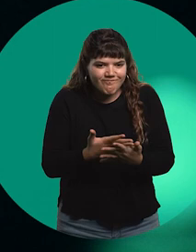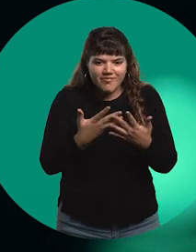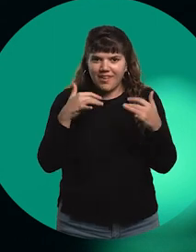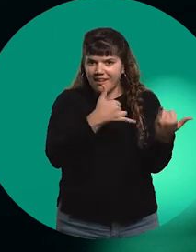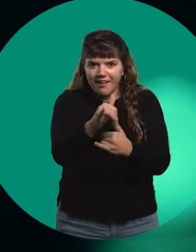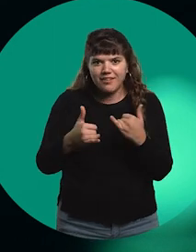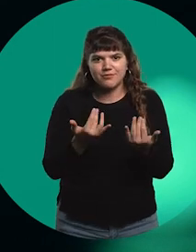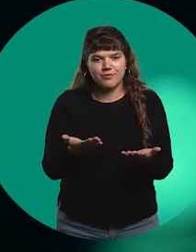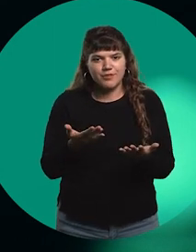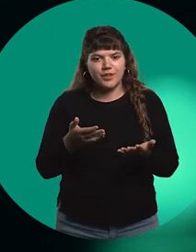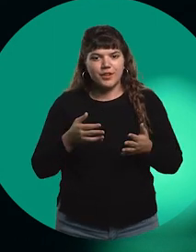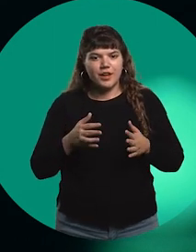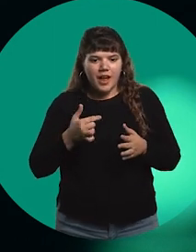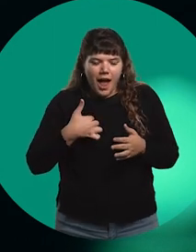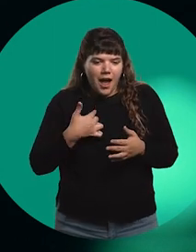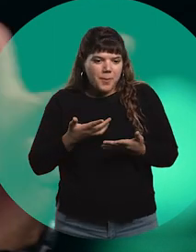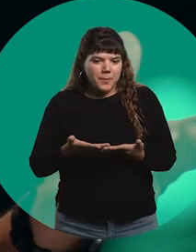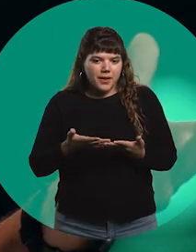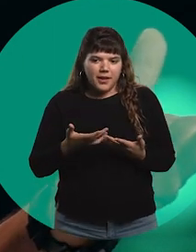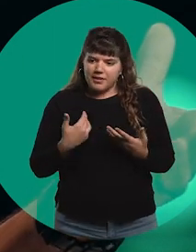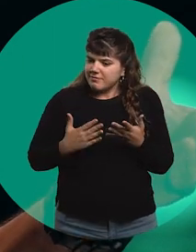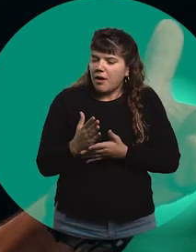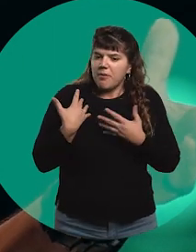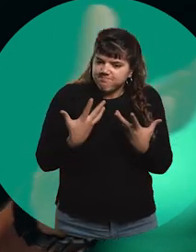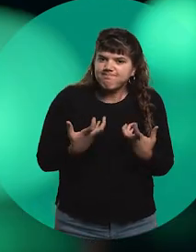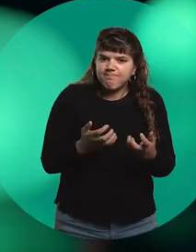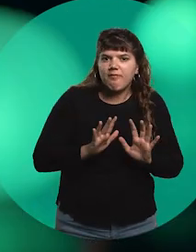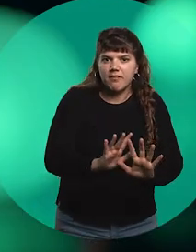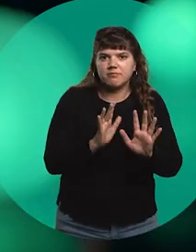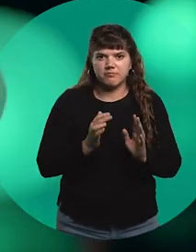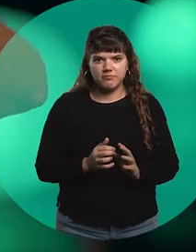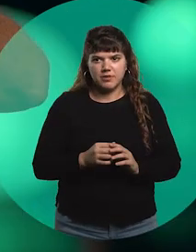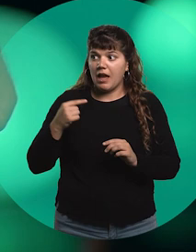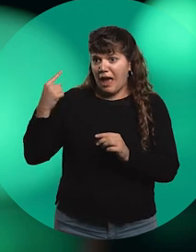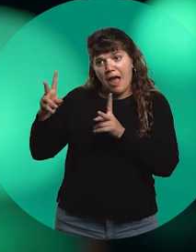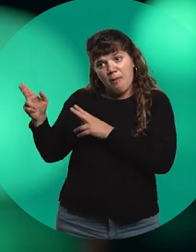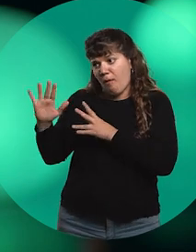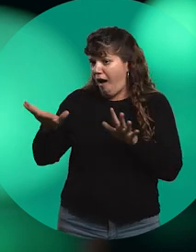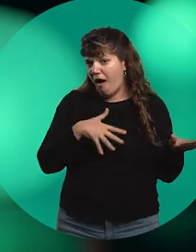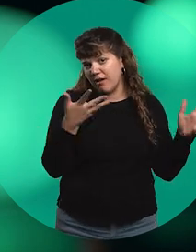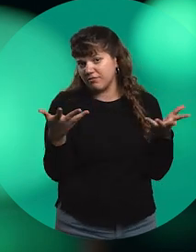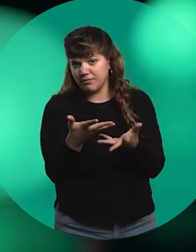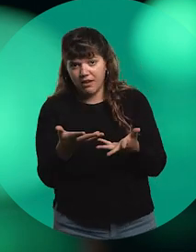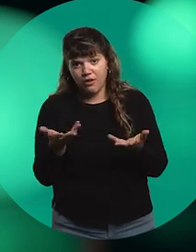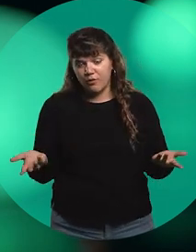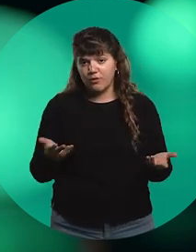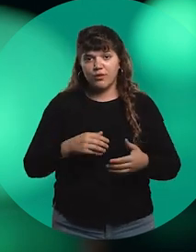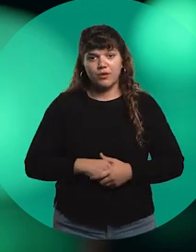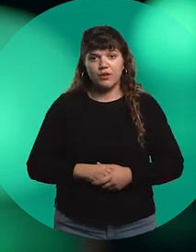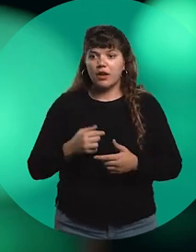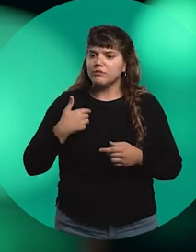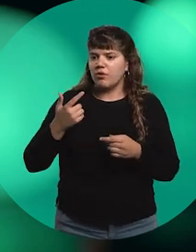en verdad, a la recreación, es lo que tratamos de hacer, ¿no? Desde esa época y luego, bueno, he sido